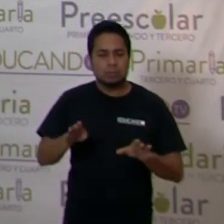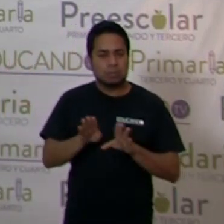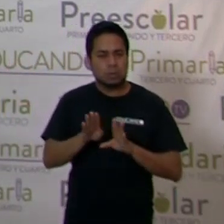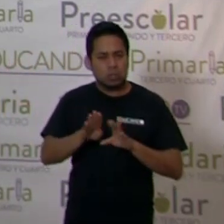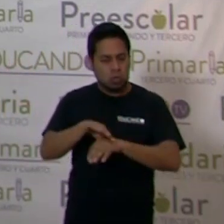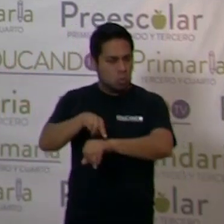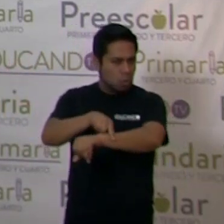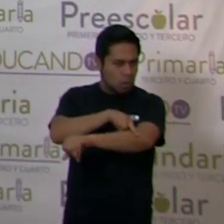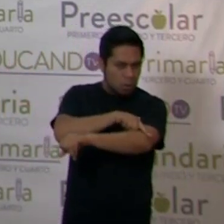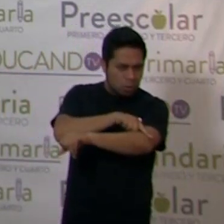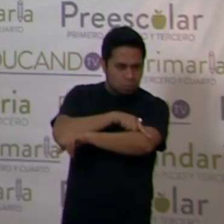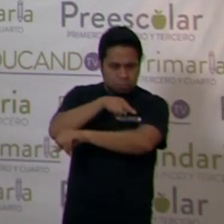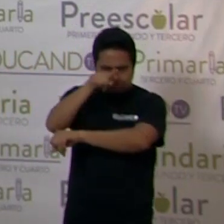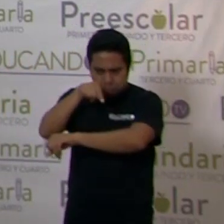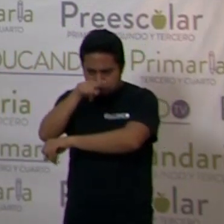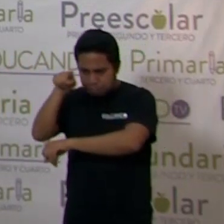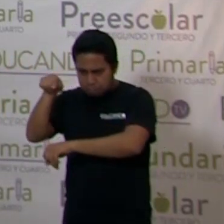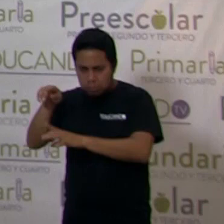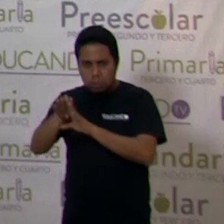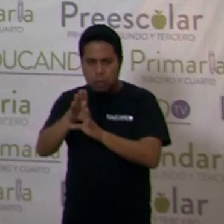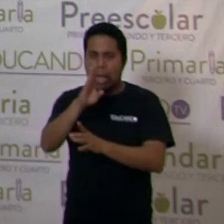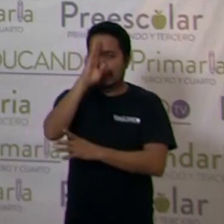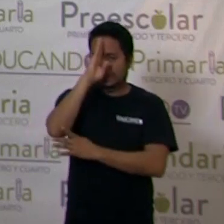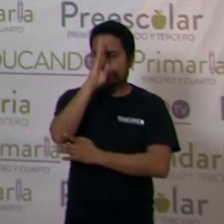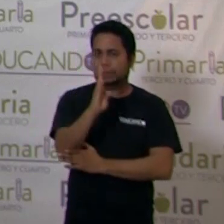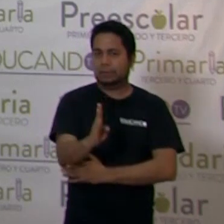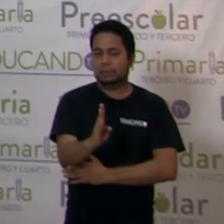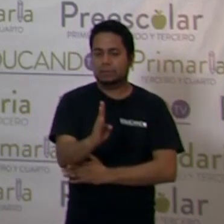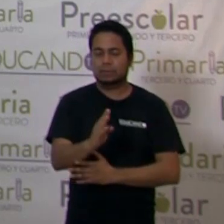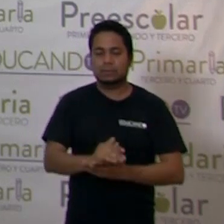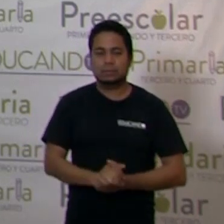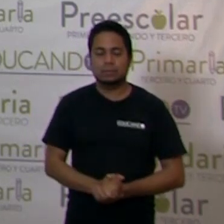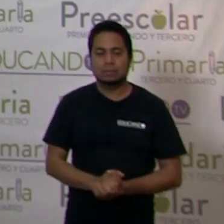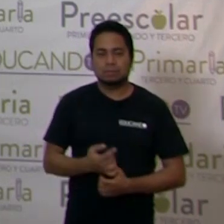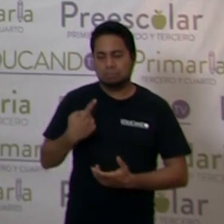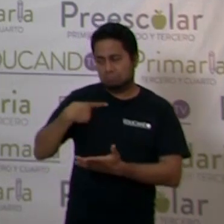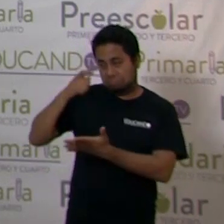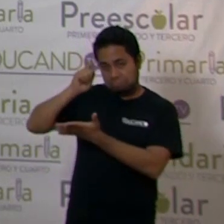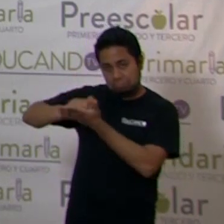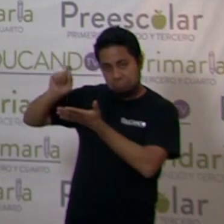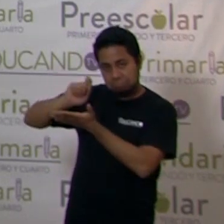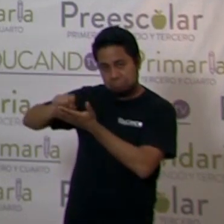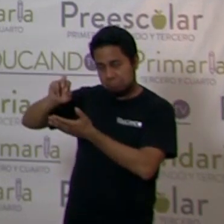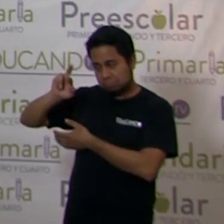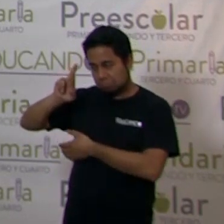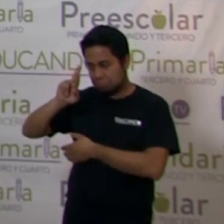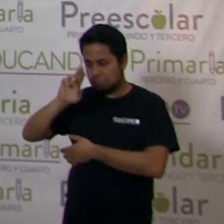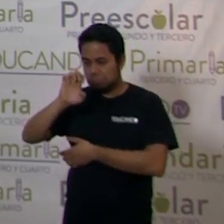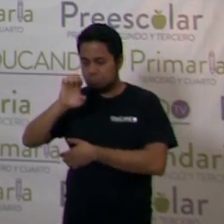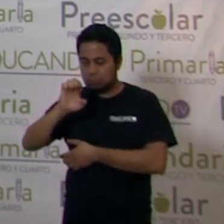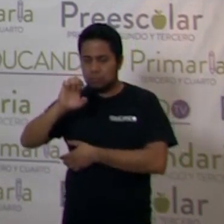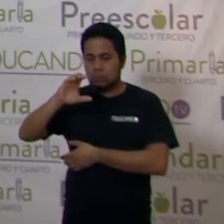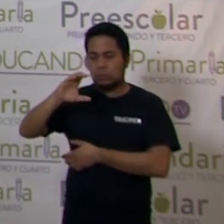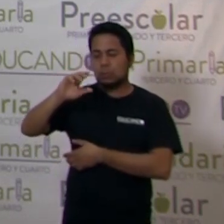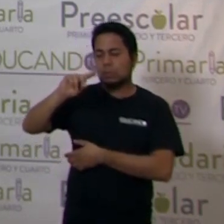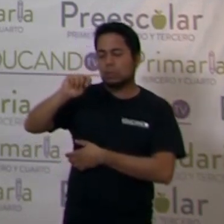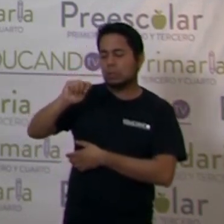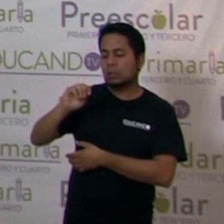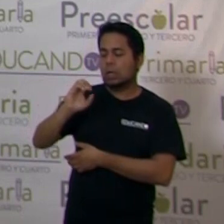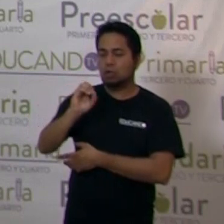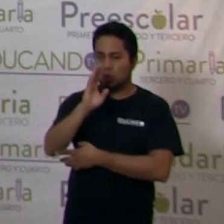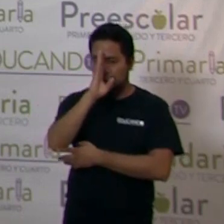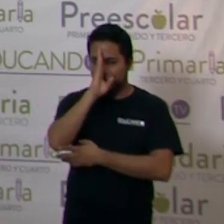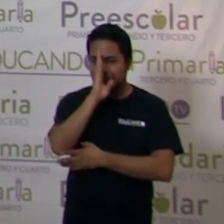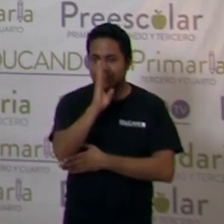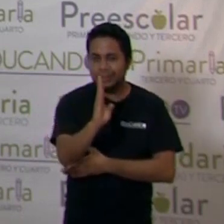lados son rectos y escribimos rectos derechitos